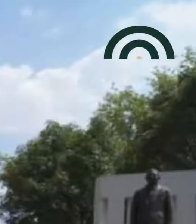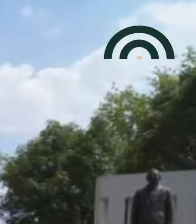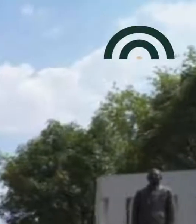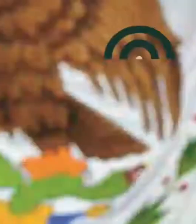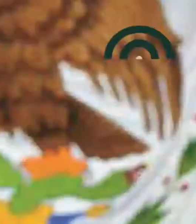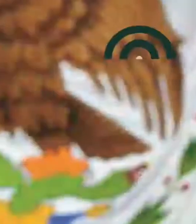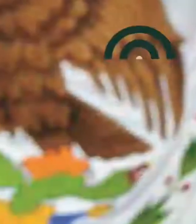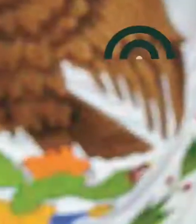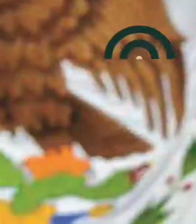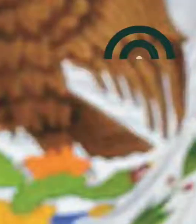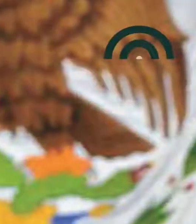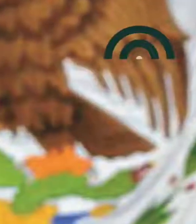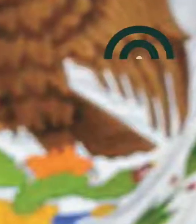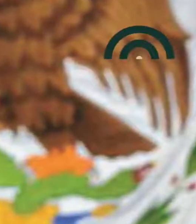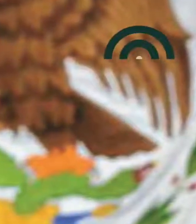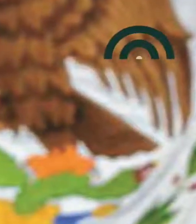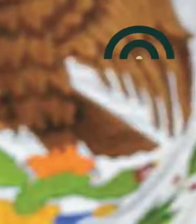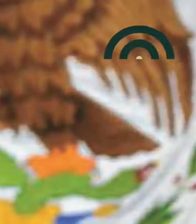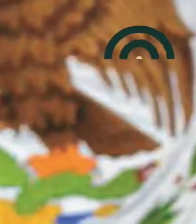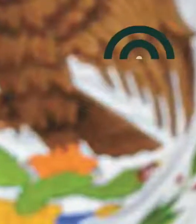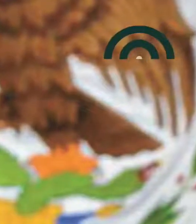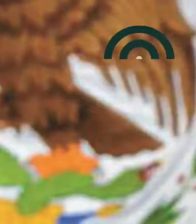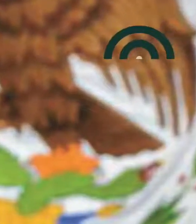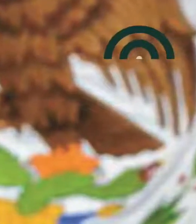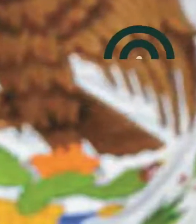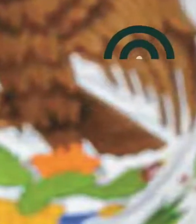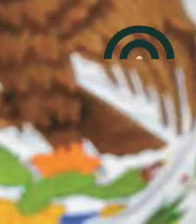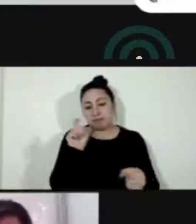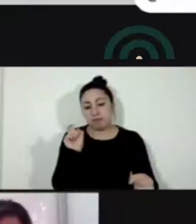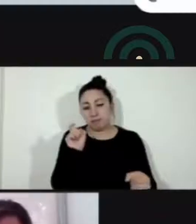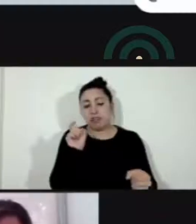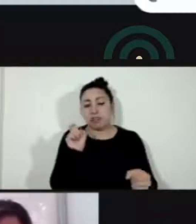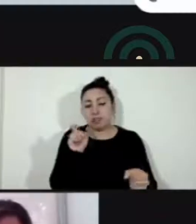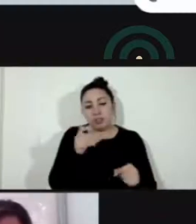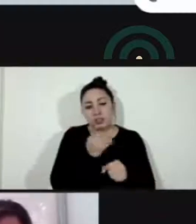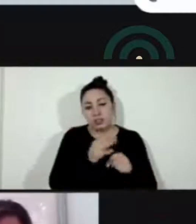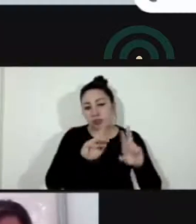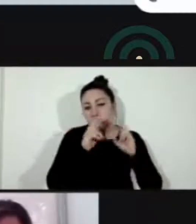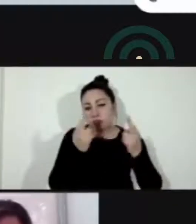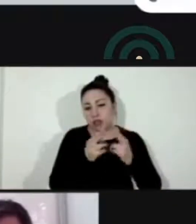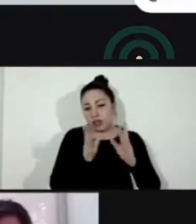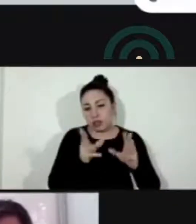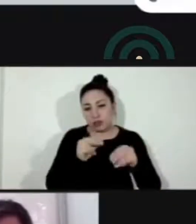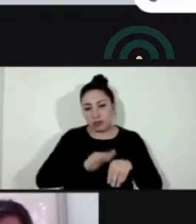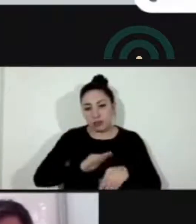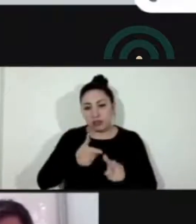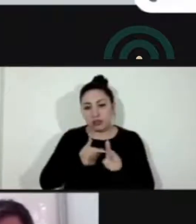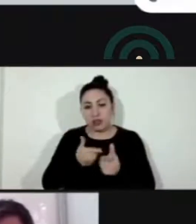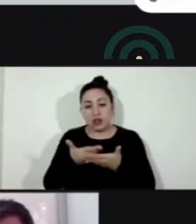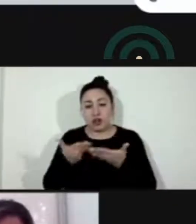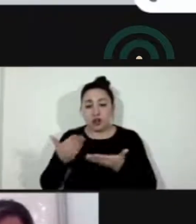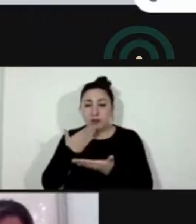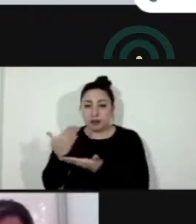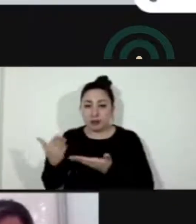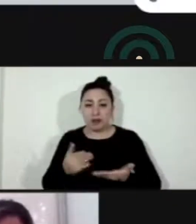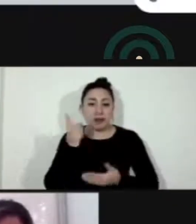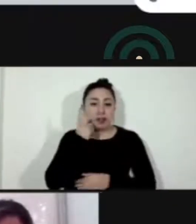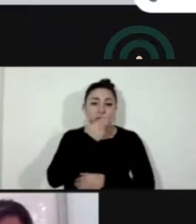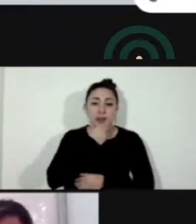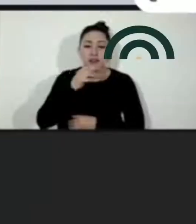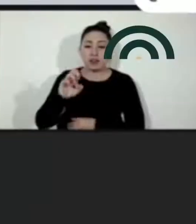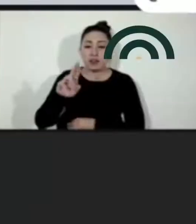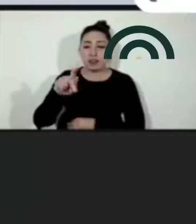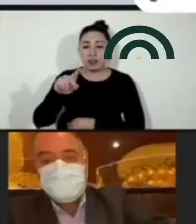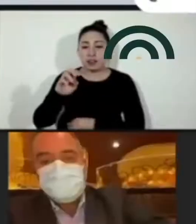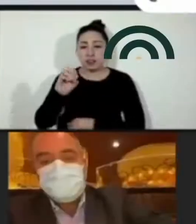PRI, en relevo del diputado Miguel Ángel Salazar Martínez. Aprobaron igualmente el acuerdo para realizar la cuarta modificación a las